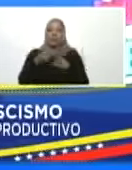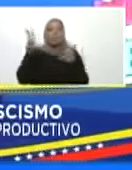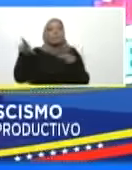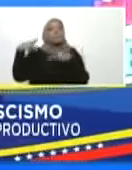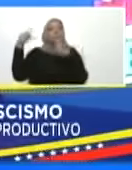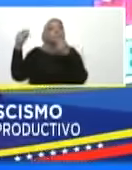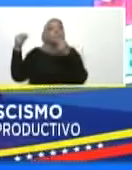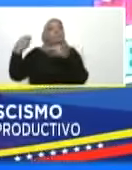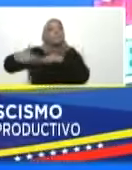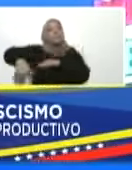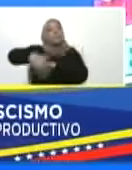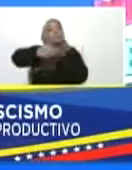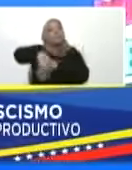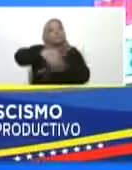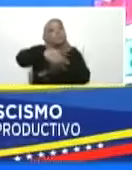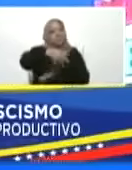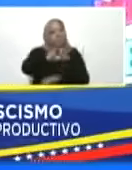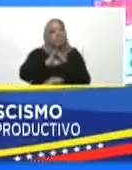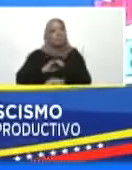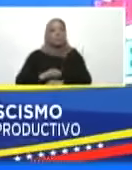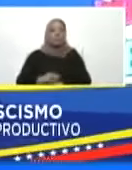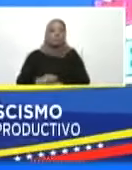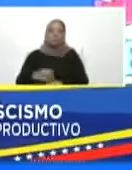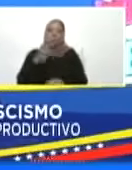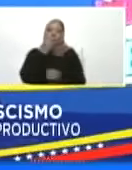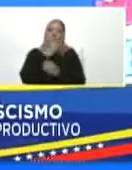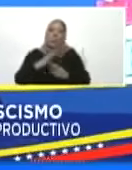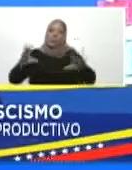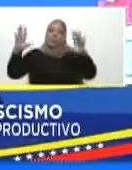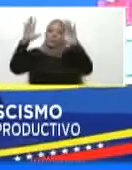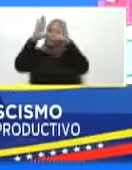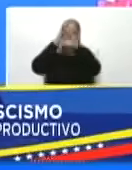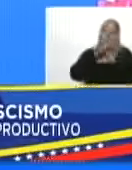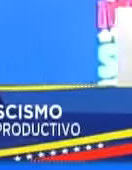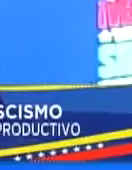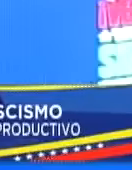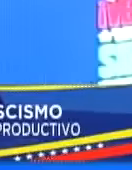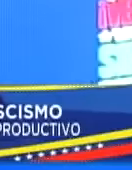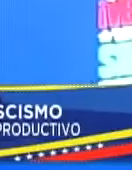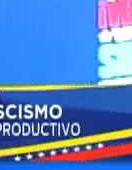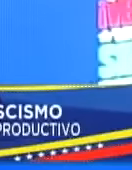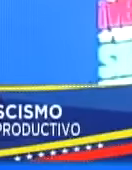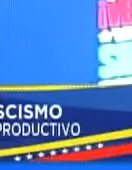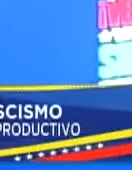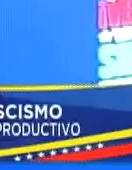esperanza está en la calle. Buenas noches, que Dios bendiga a Venezuela.